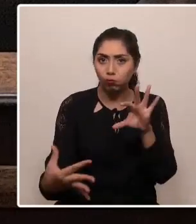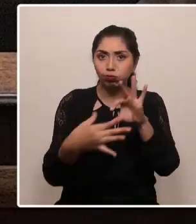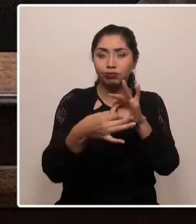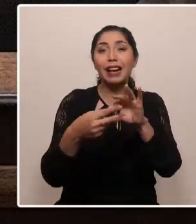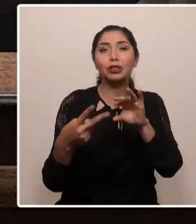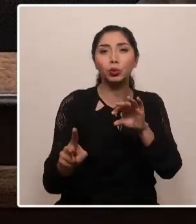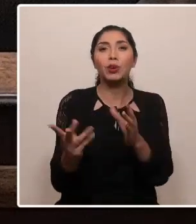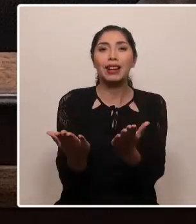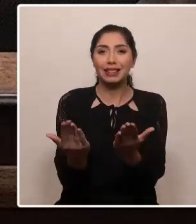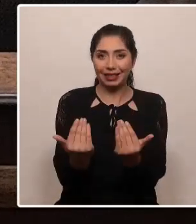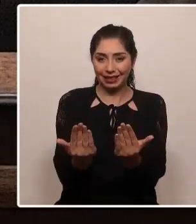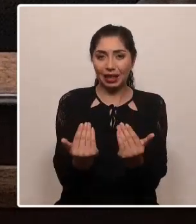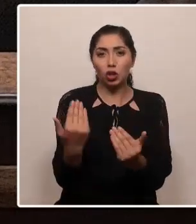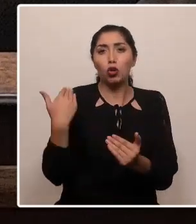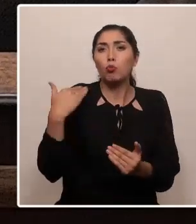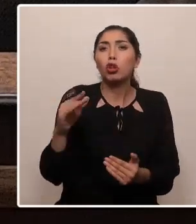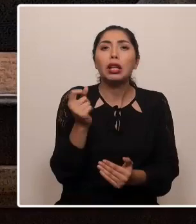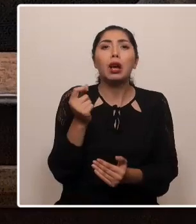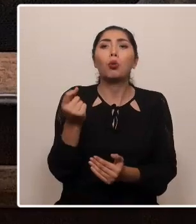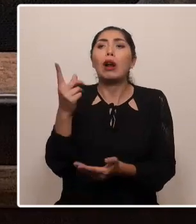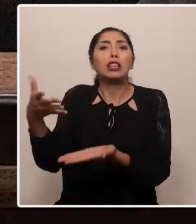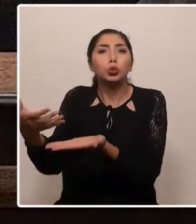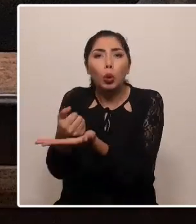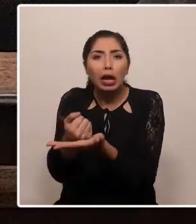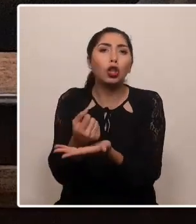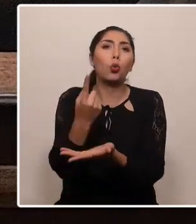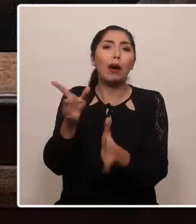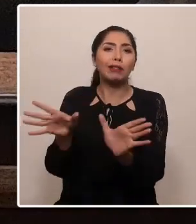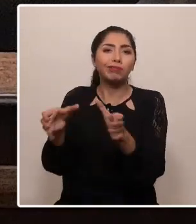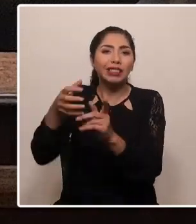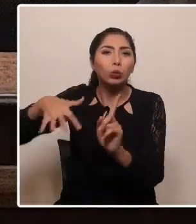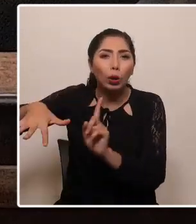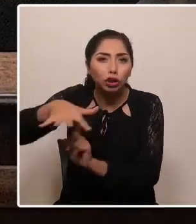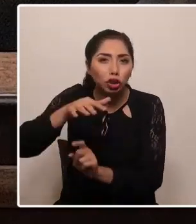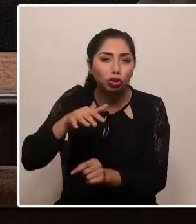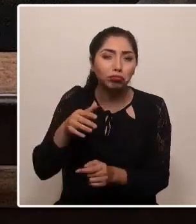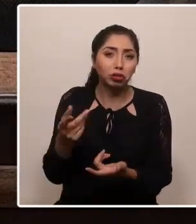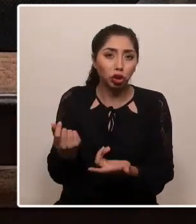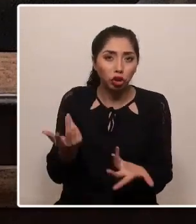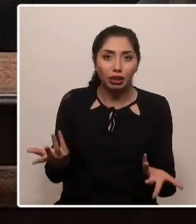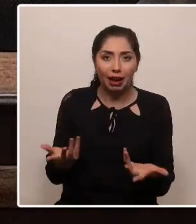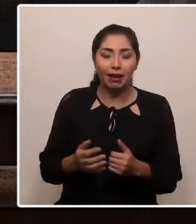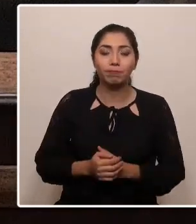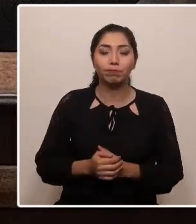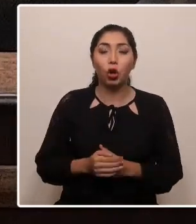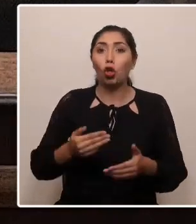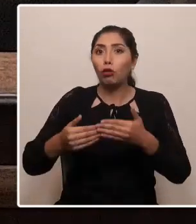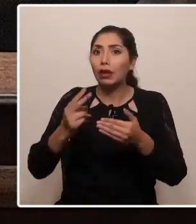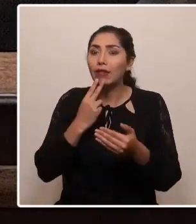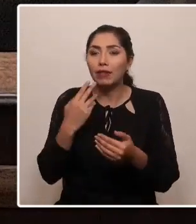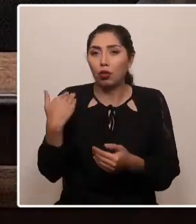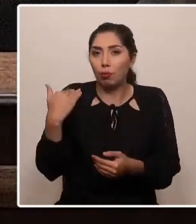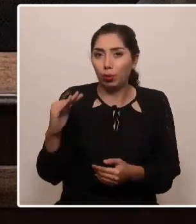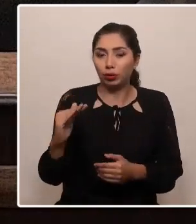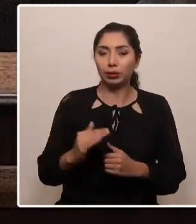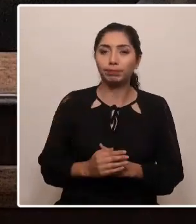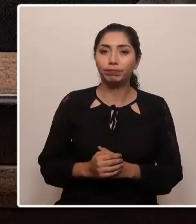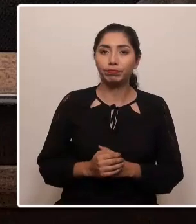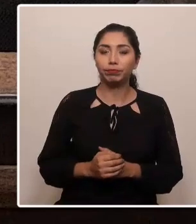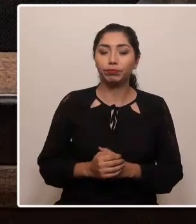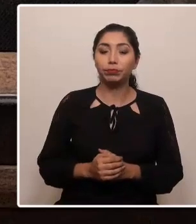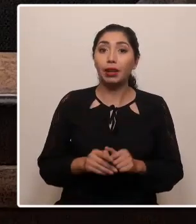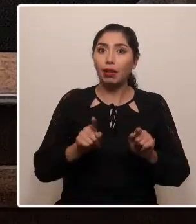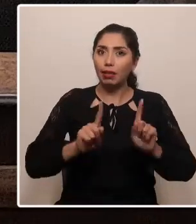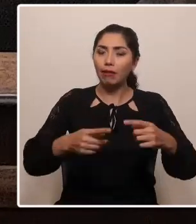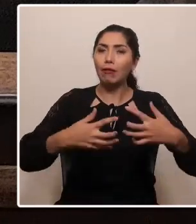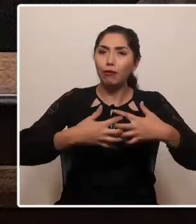independiente de sus ingresos, estatus social o residencia, donde el gasto de bolsillo en atención de salud se mantiene al mínimo. Para esto se debe fortalecer